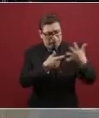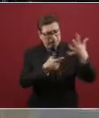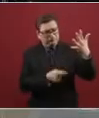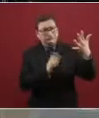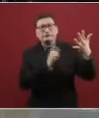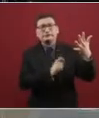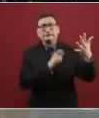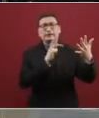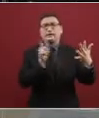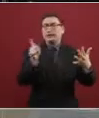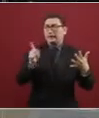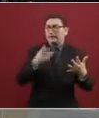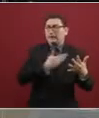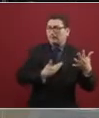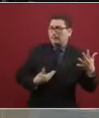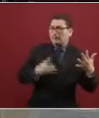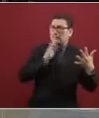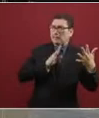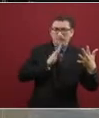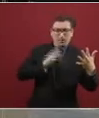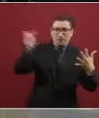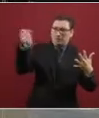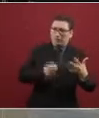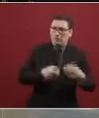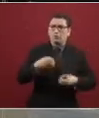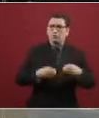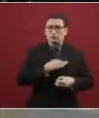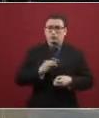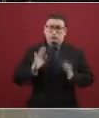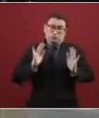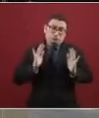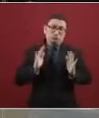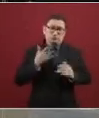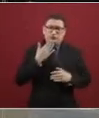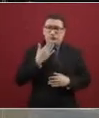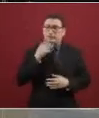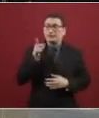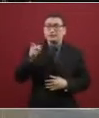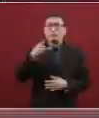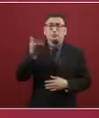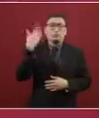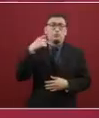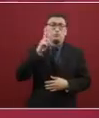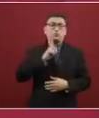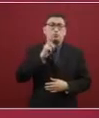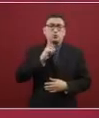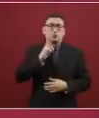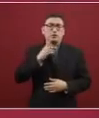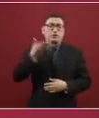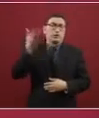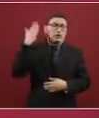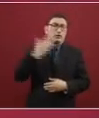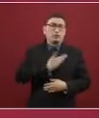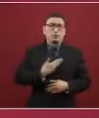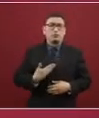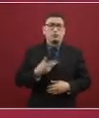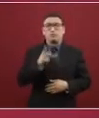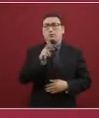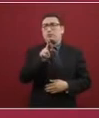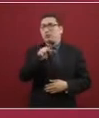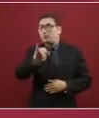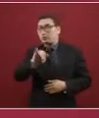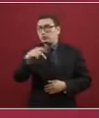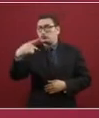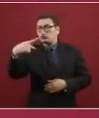ella este pues fue presidenta del pri y tienes una postura